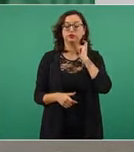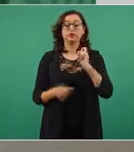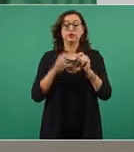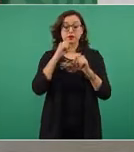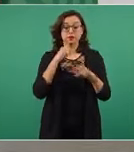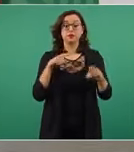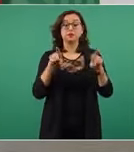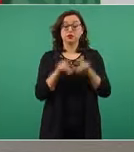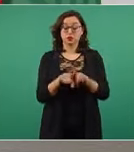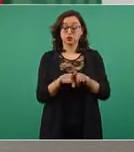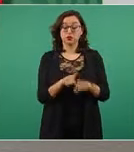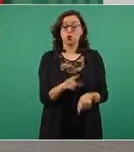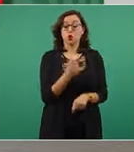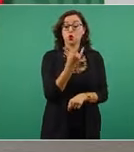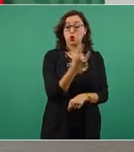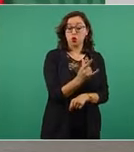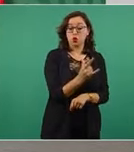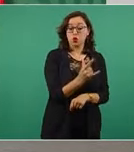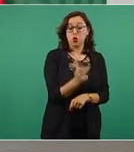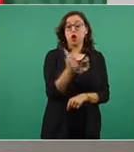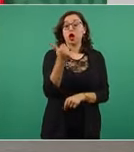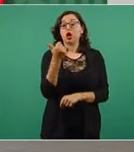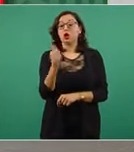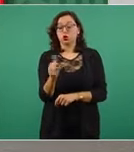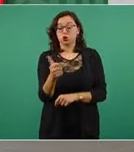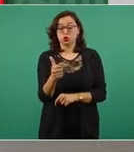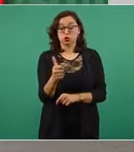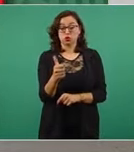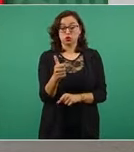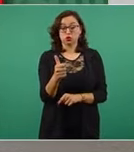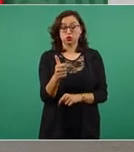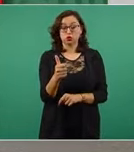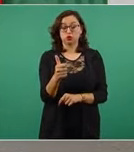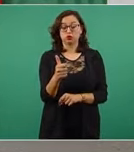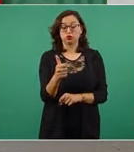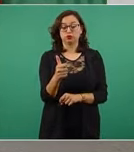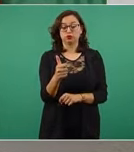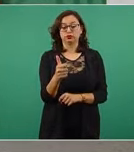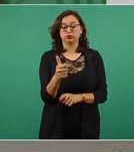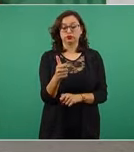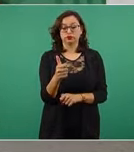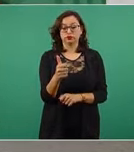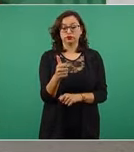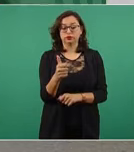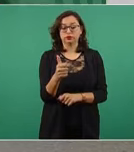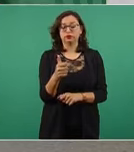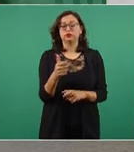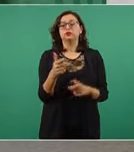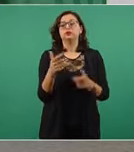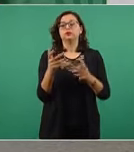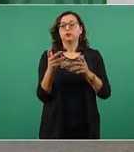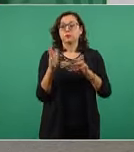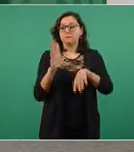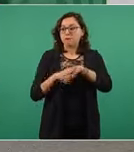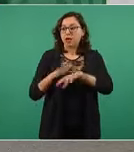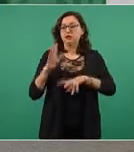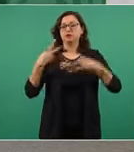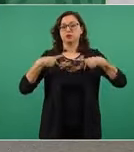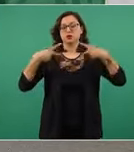la incorporación de personas de 65 años hacia adelante.